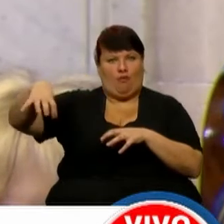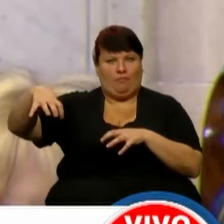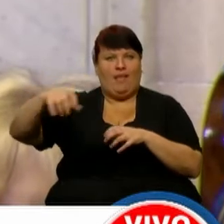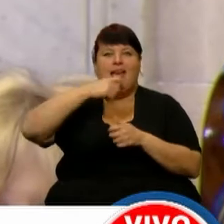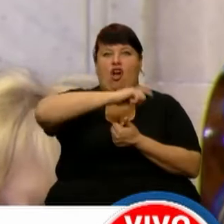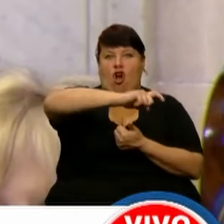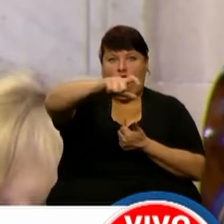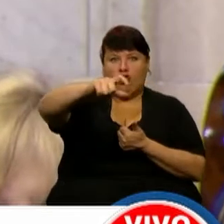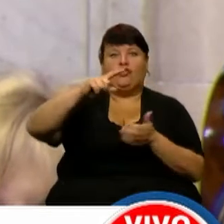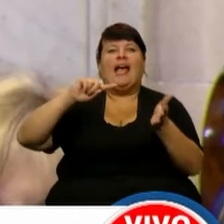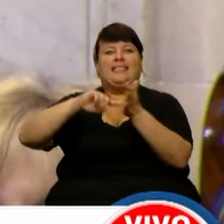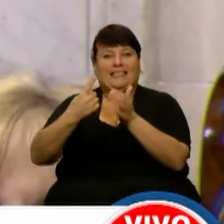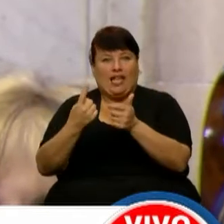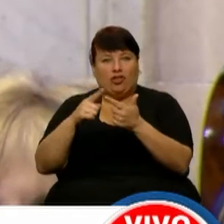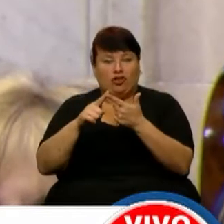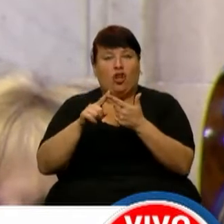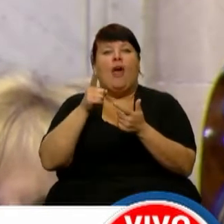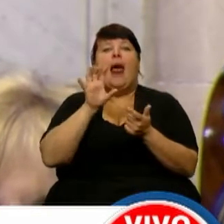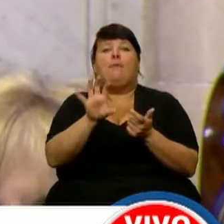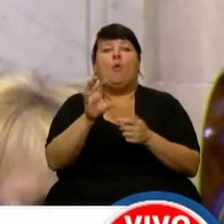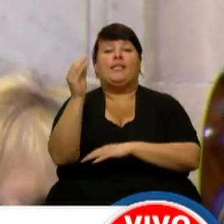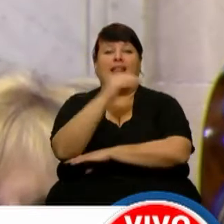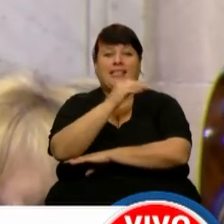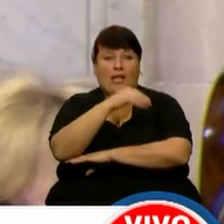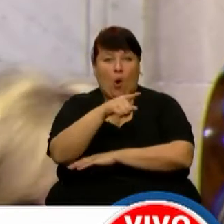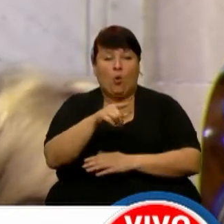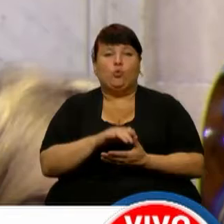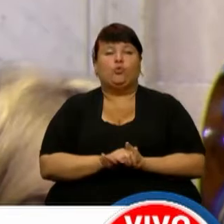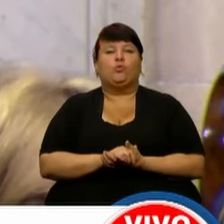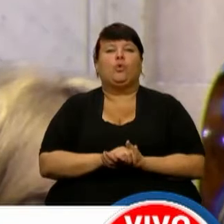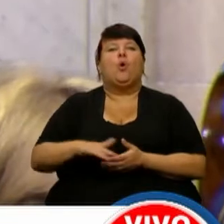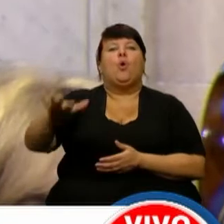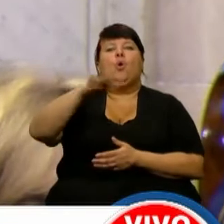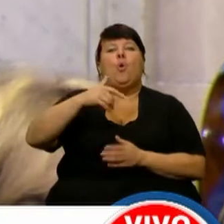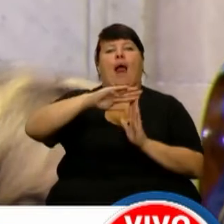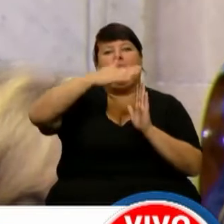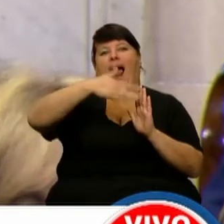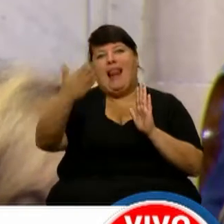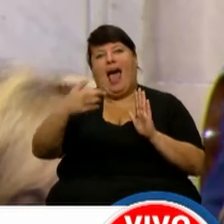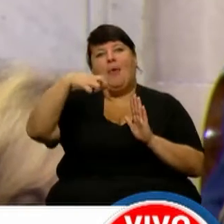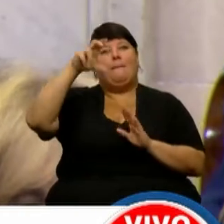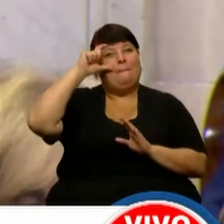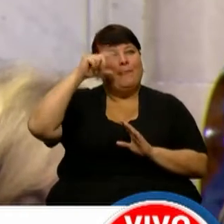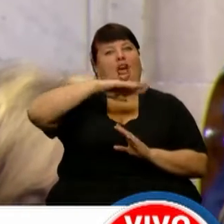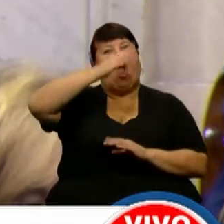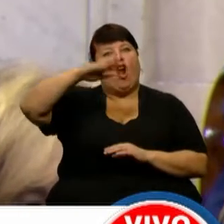costero, el centro de la provincia de Santa Cruz, la zona de la precordillera y la